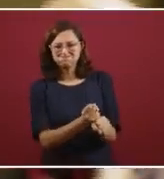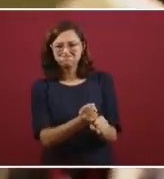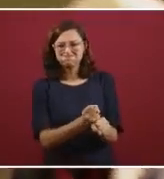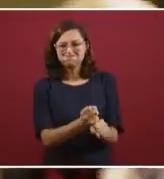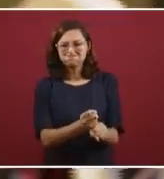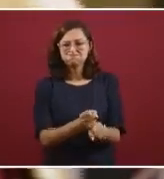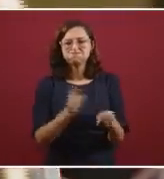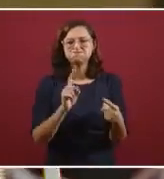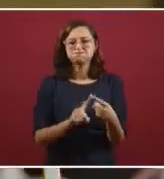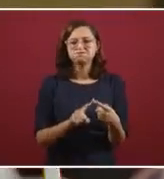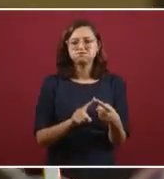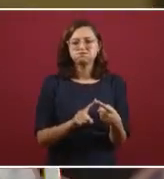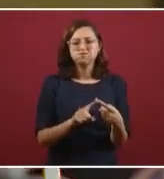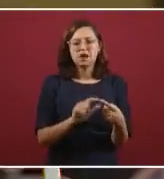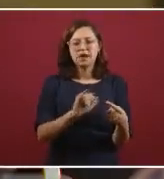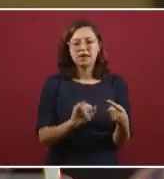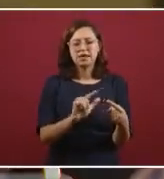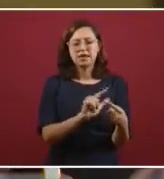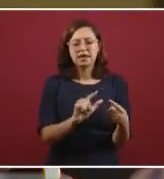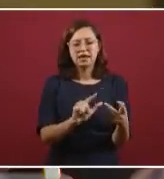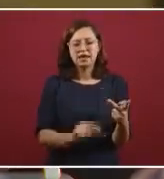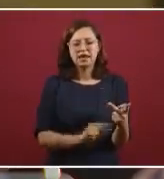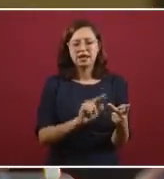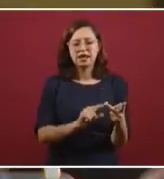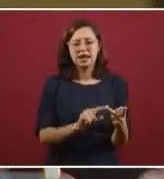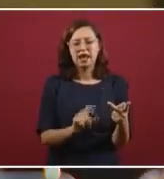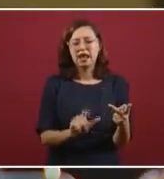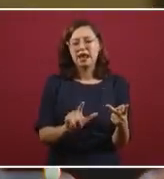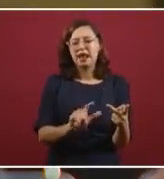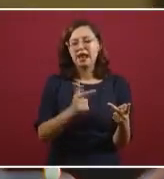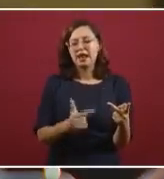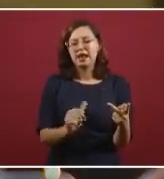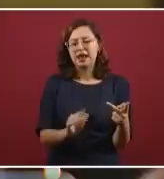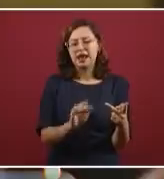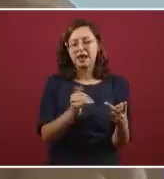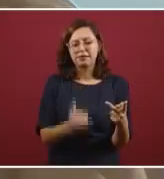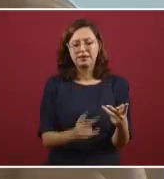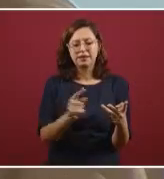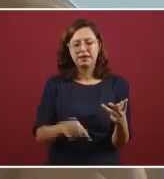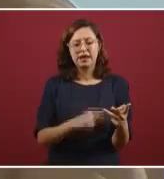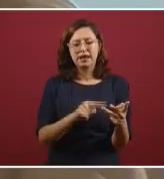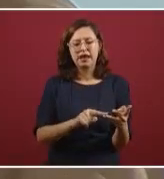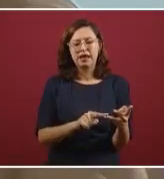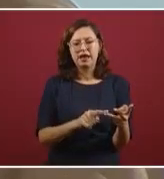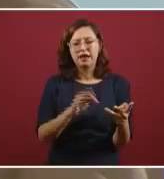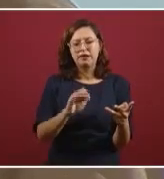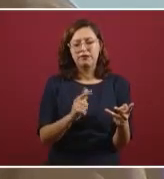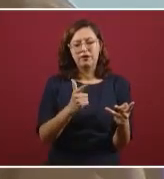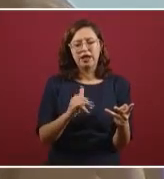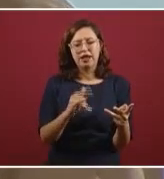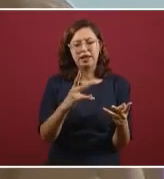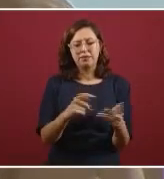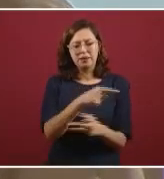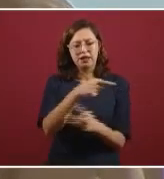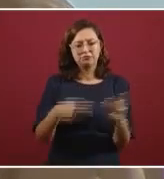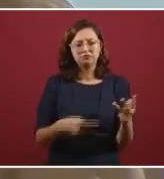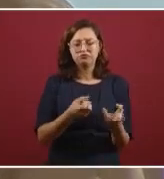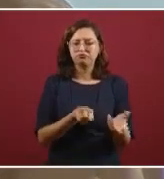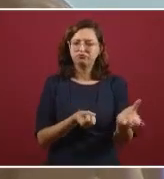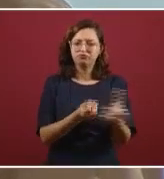el Gil, Gabriel León Villa, el Gaby y Felipe Rodríguez Salgado fueron